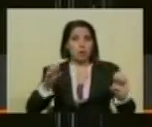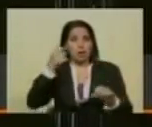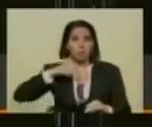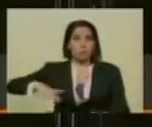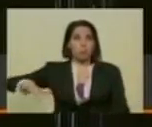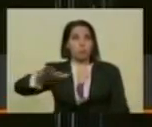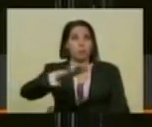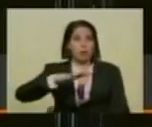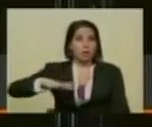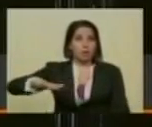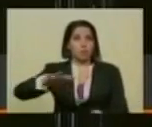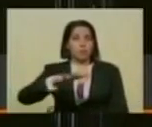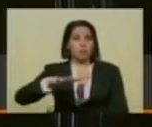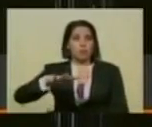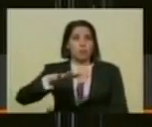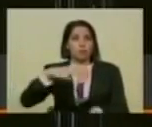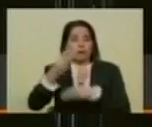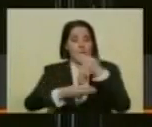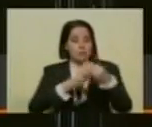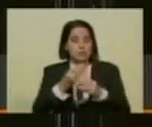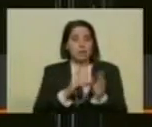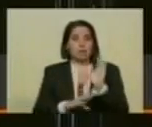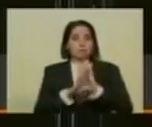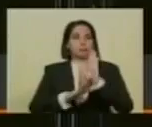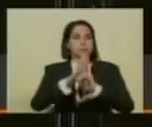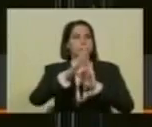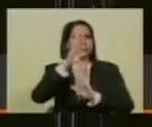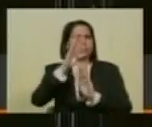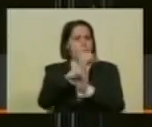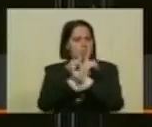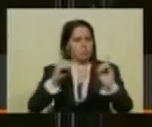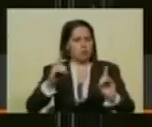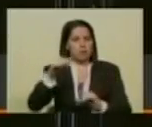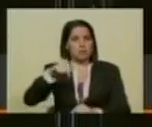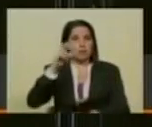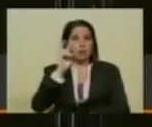que pudiera ejercer la democracia en el futuro. Era su visión.